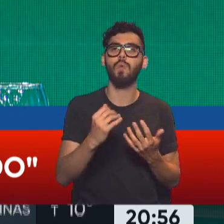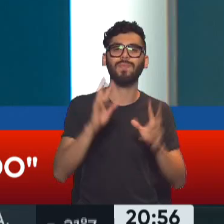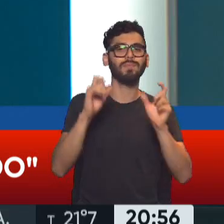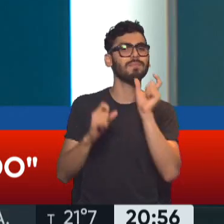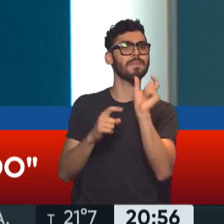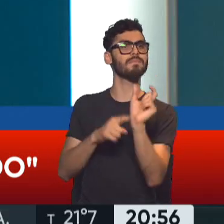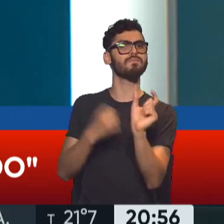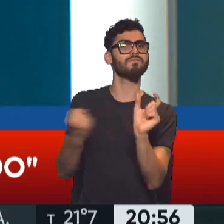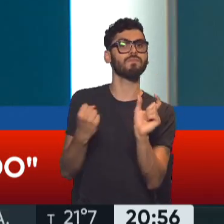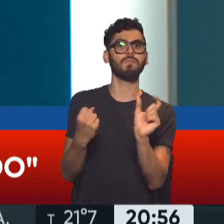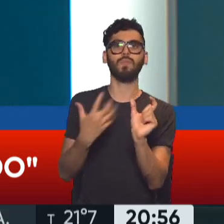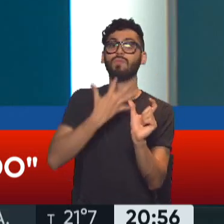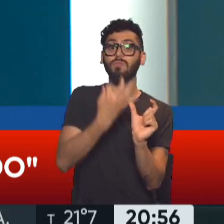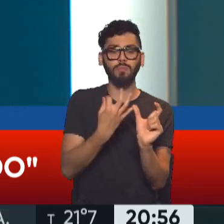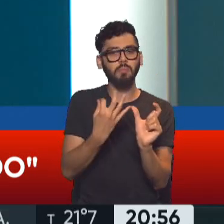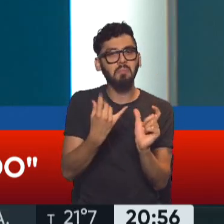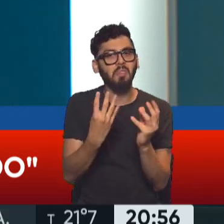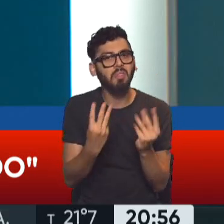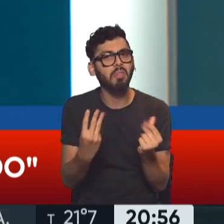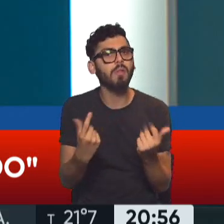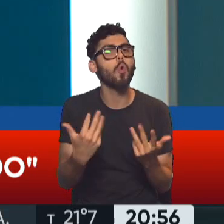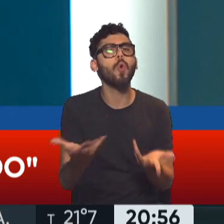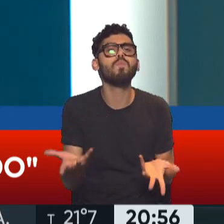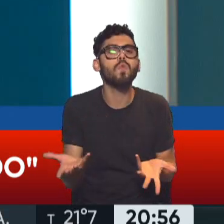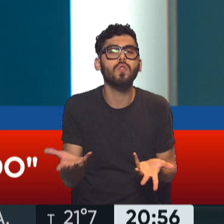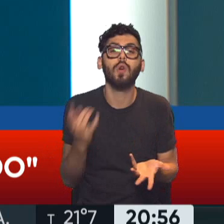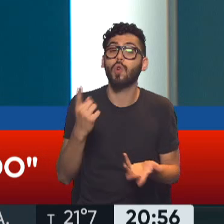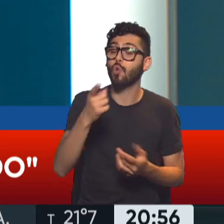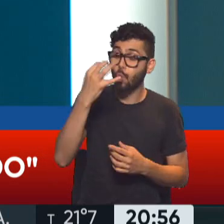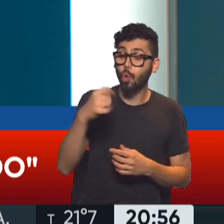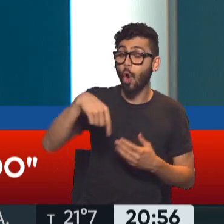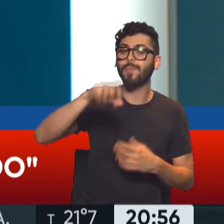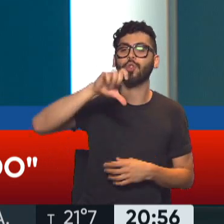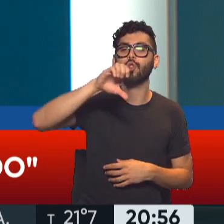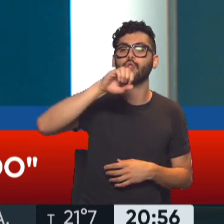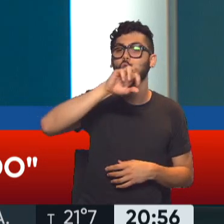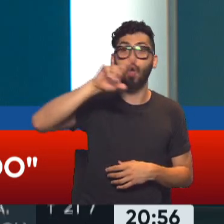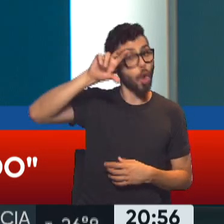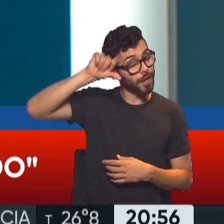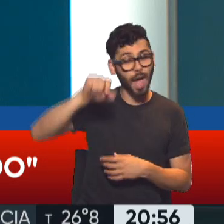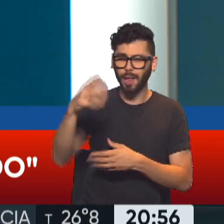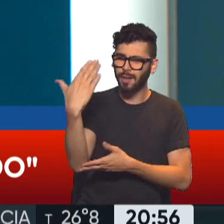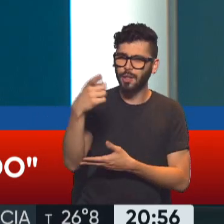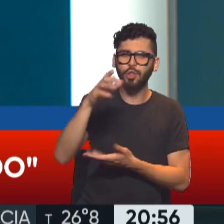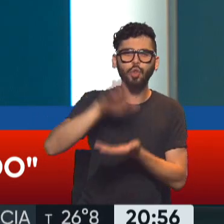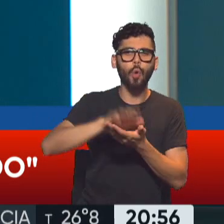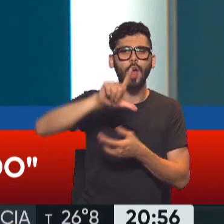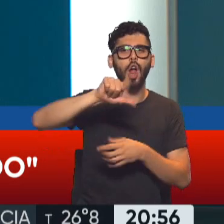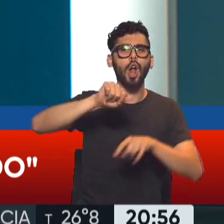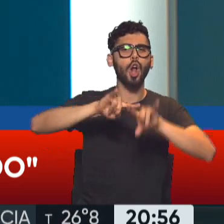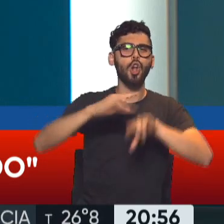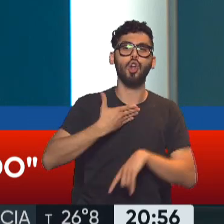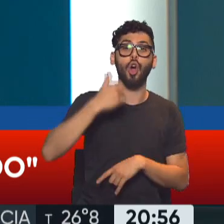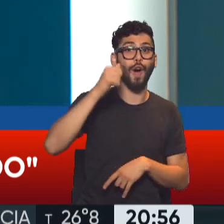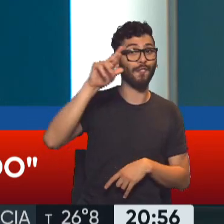Y deriva en la necesidad de enfrentar algo que hoy dijo Rafael Correa justamente en el simposio sobre el lawfare, que